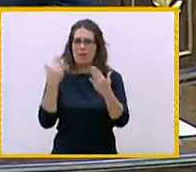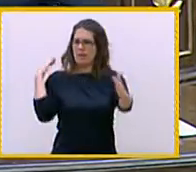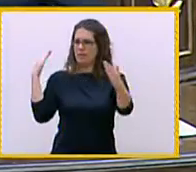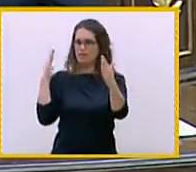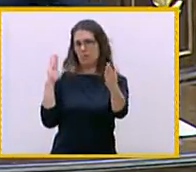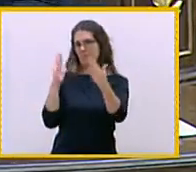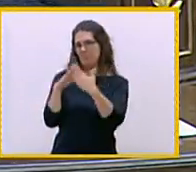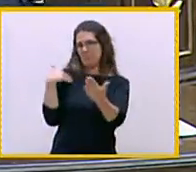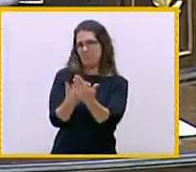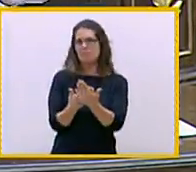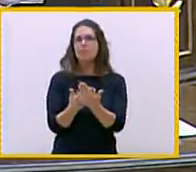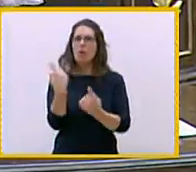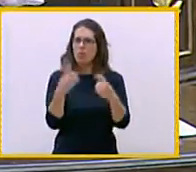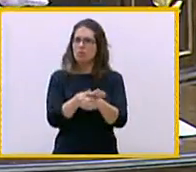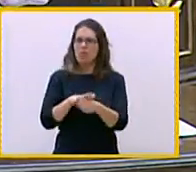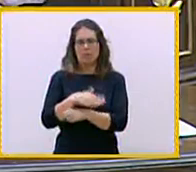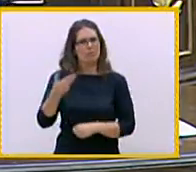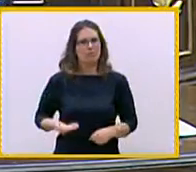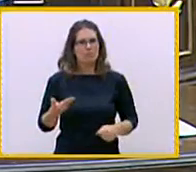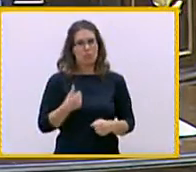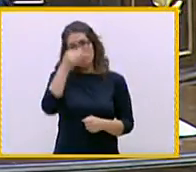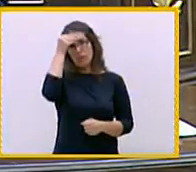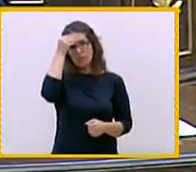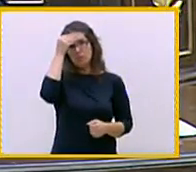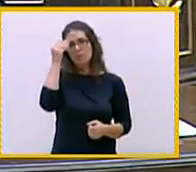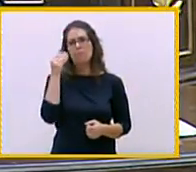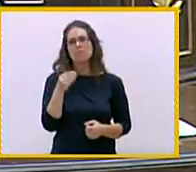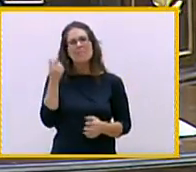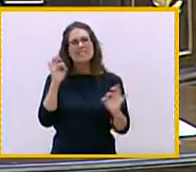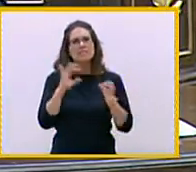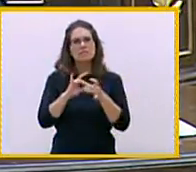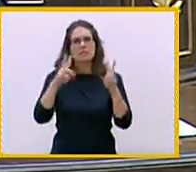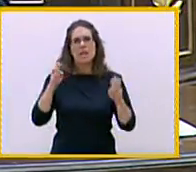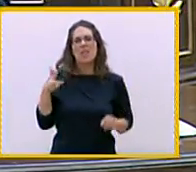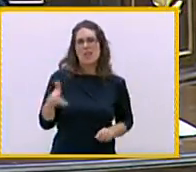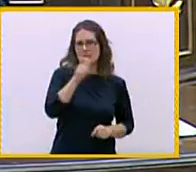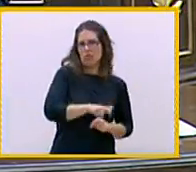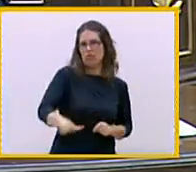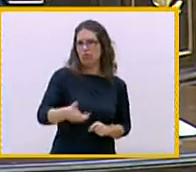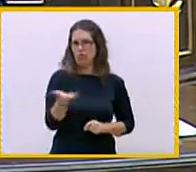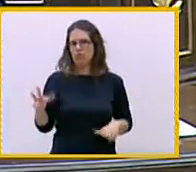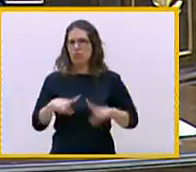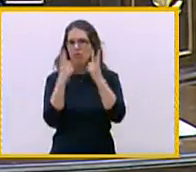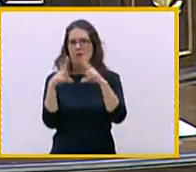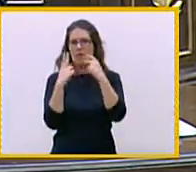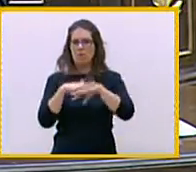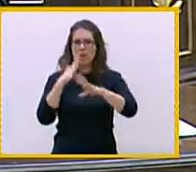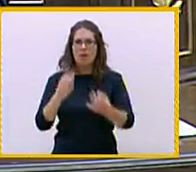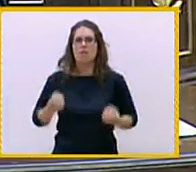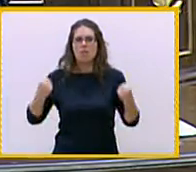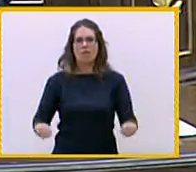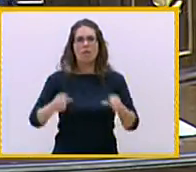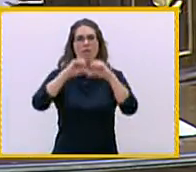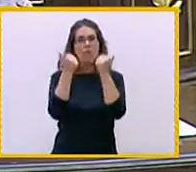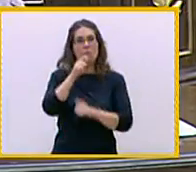de relevancia. Desde luego ha sido así en materia de derechos cívicos y sociales, para reforzar la posición de los ciudadanos frente al